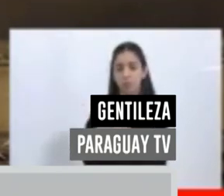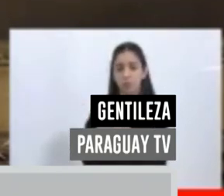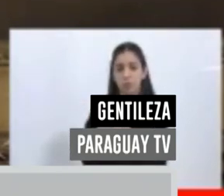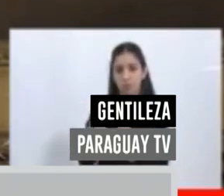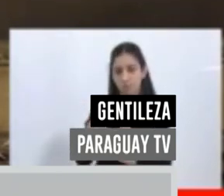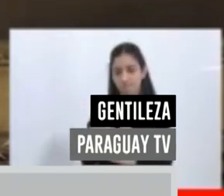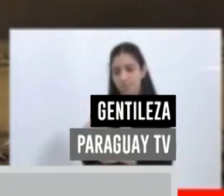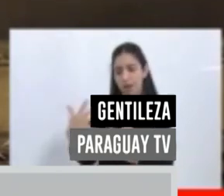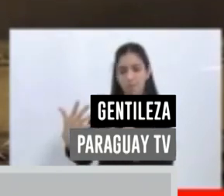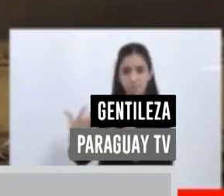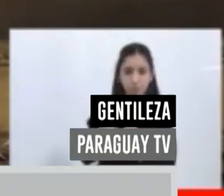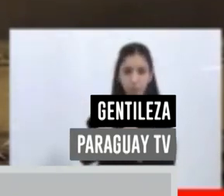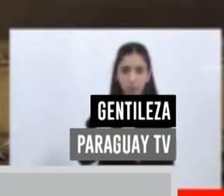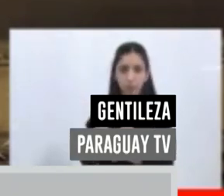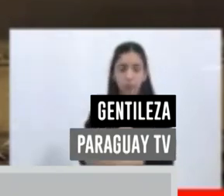dialogando, pacificando,